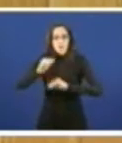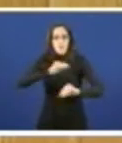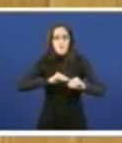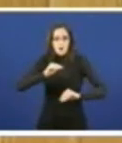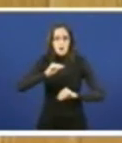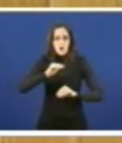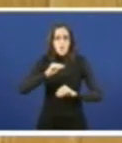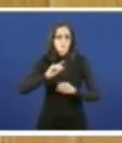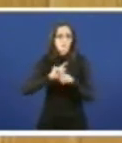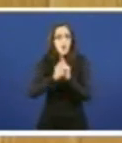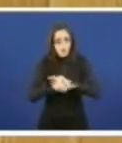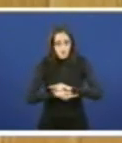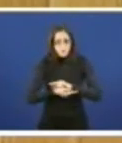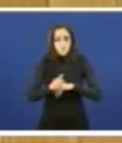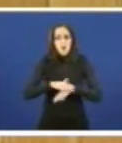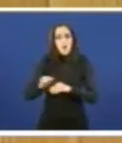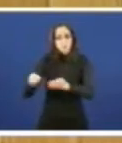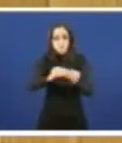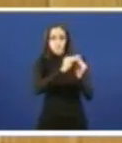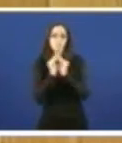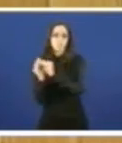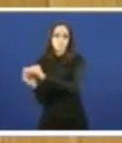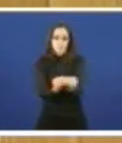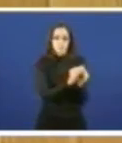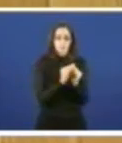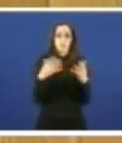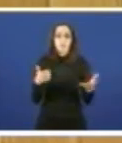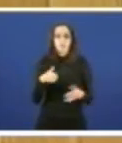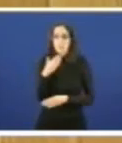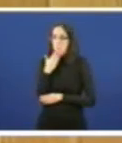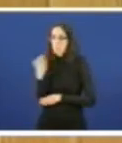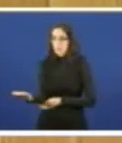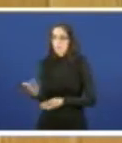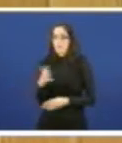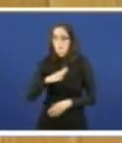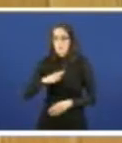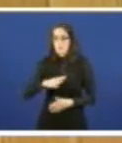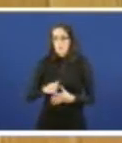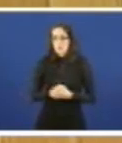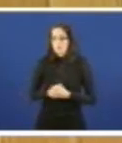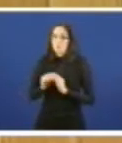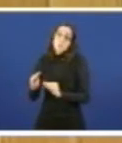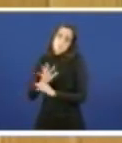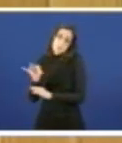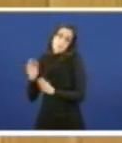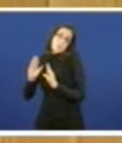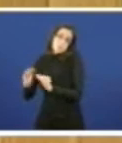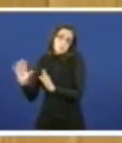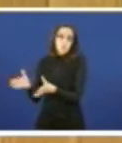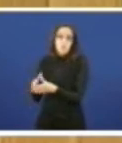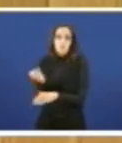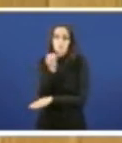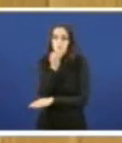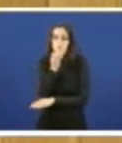postura en aras desa concordia e dese consenso. Eu lle pido a vostede e tamén ao Grupo